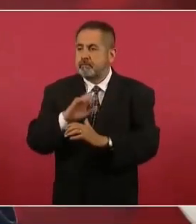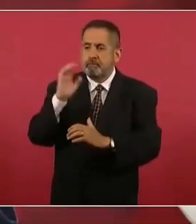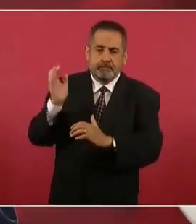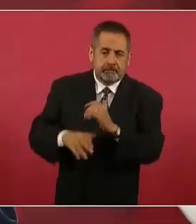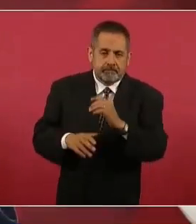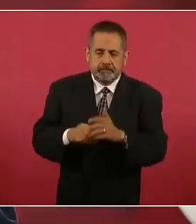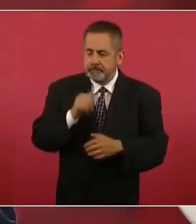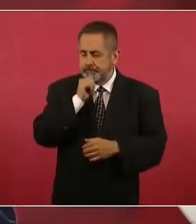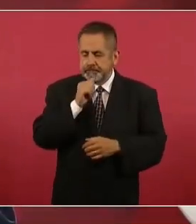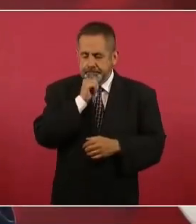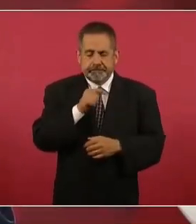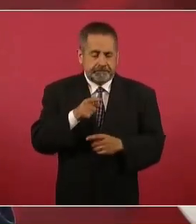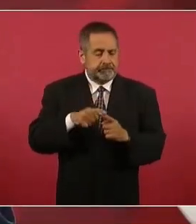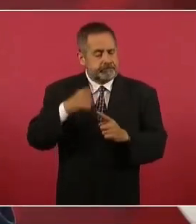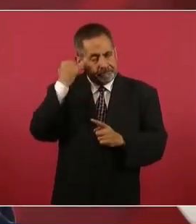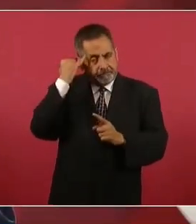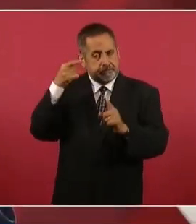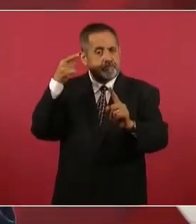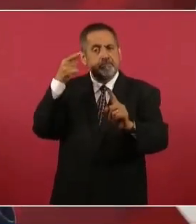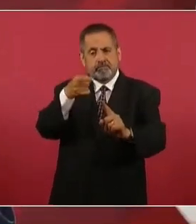terminamos con este